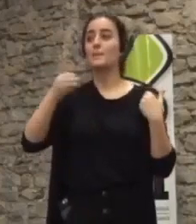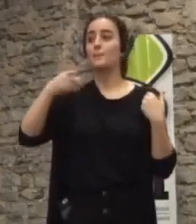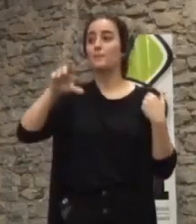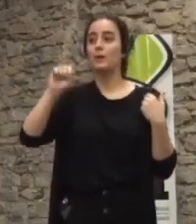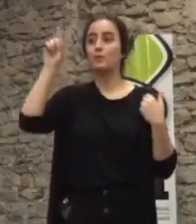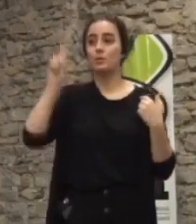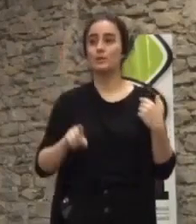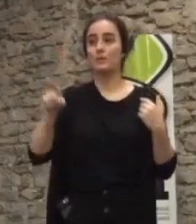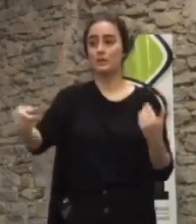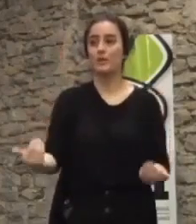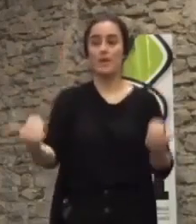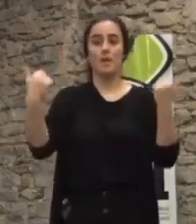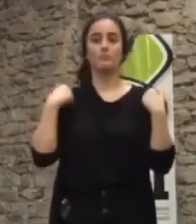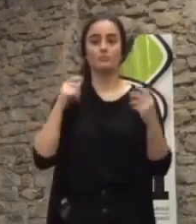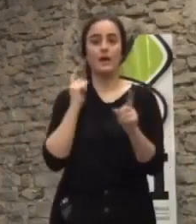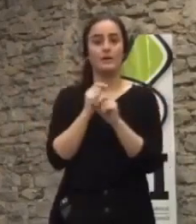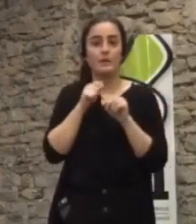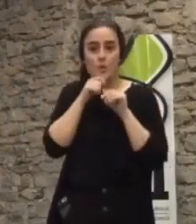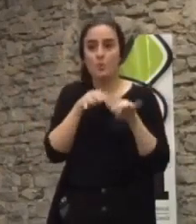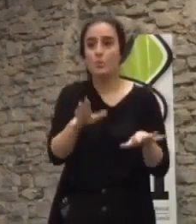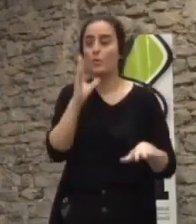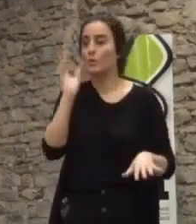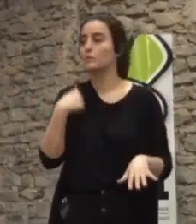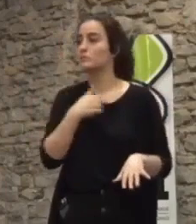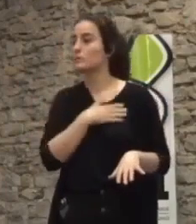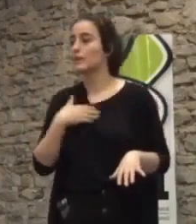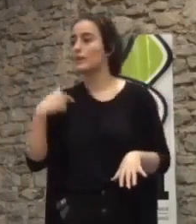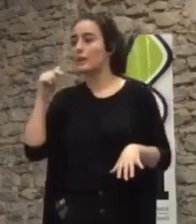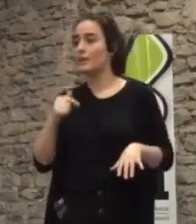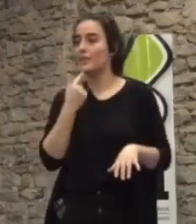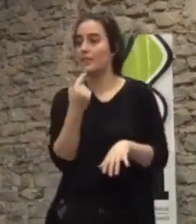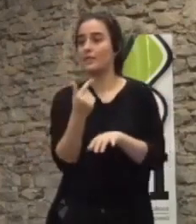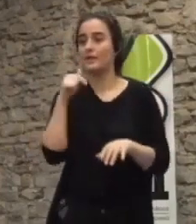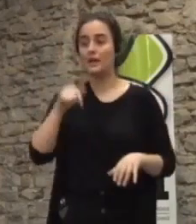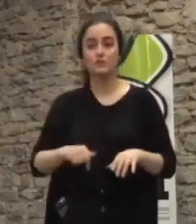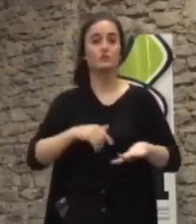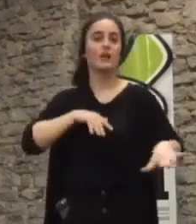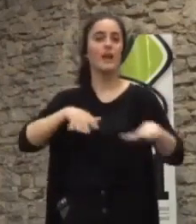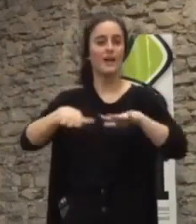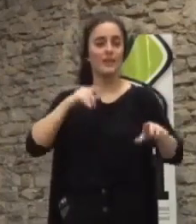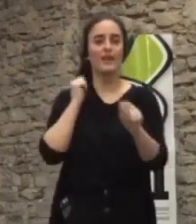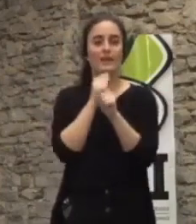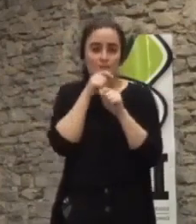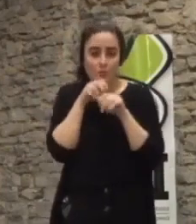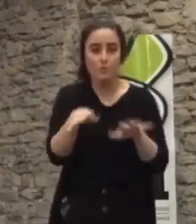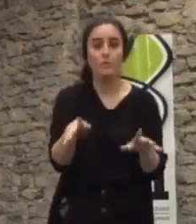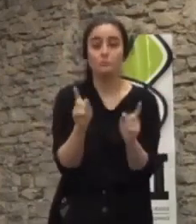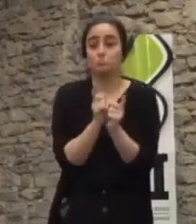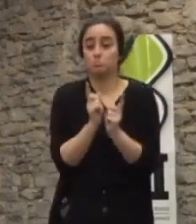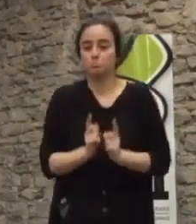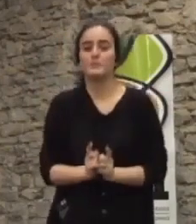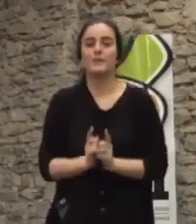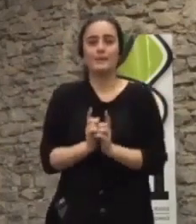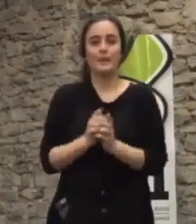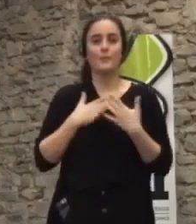agente antirrumores, ¿no? Por eso quería deciros que estas son acciones antirrumores, ¿no? Pequeñas acciones antirrumores que, de forma